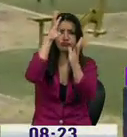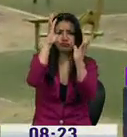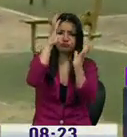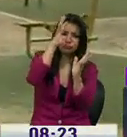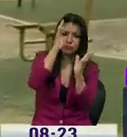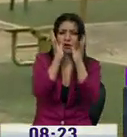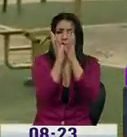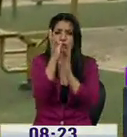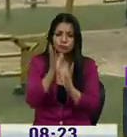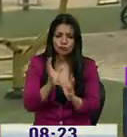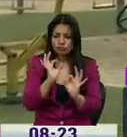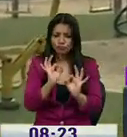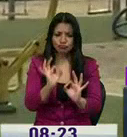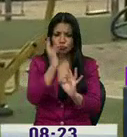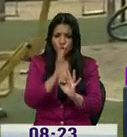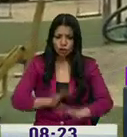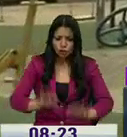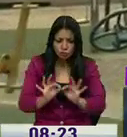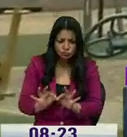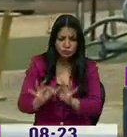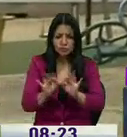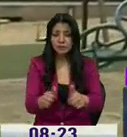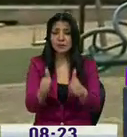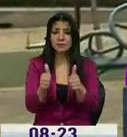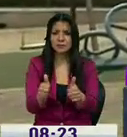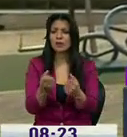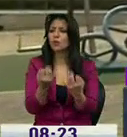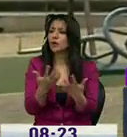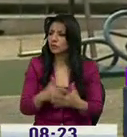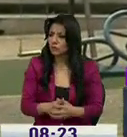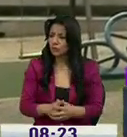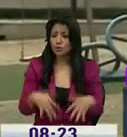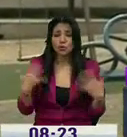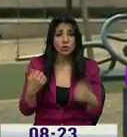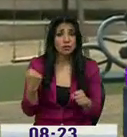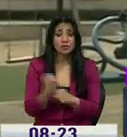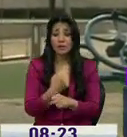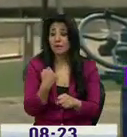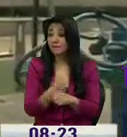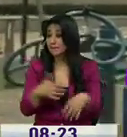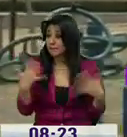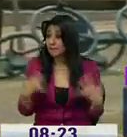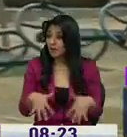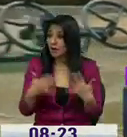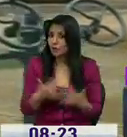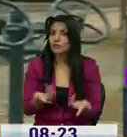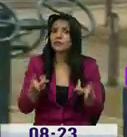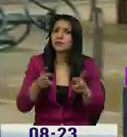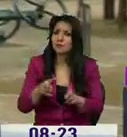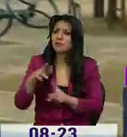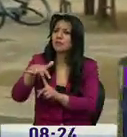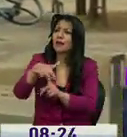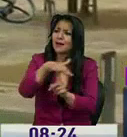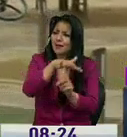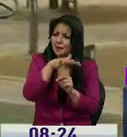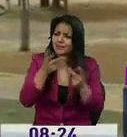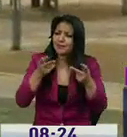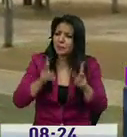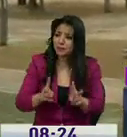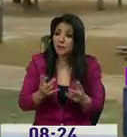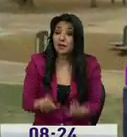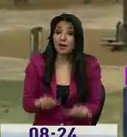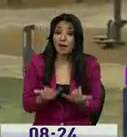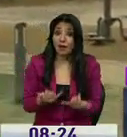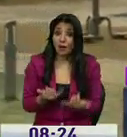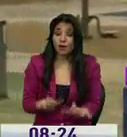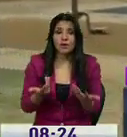tengan un mejor sentido estético es un trabajo gigantesco, no se diga los parques. Es decir, en este momento